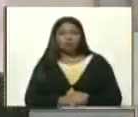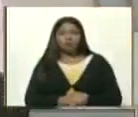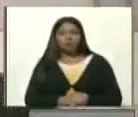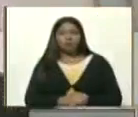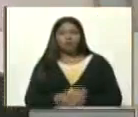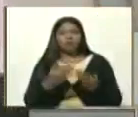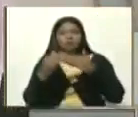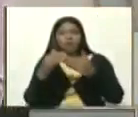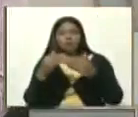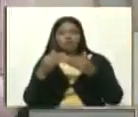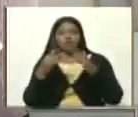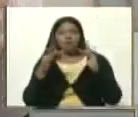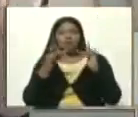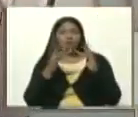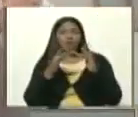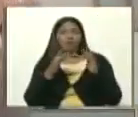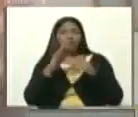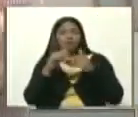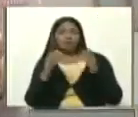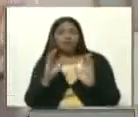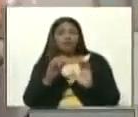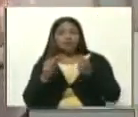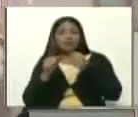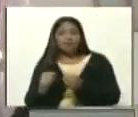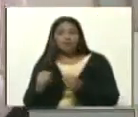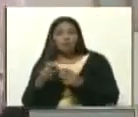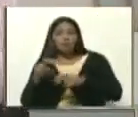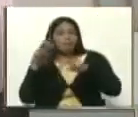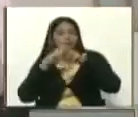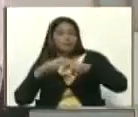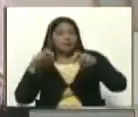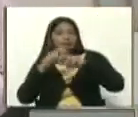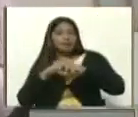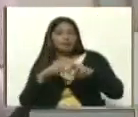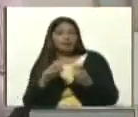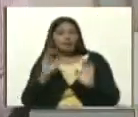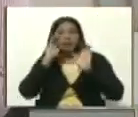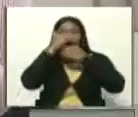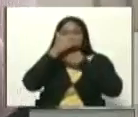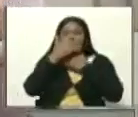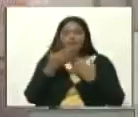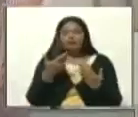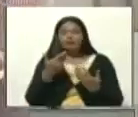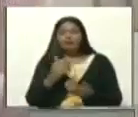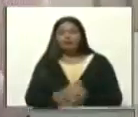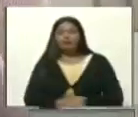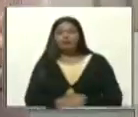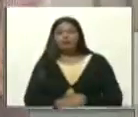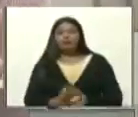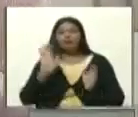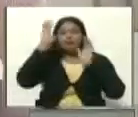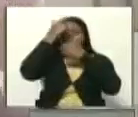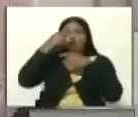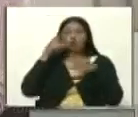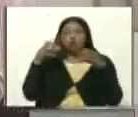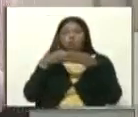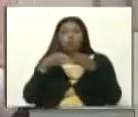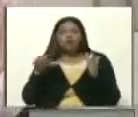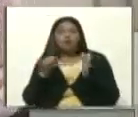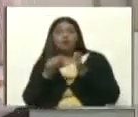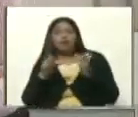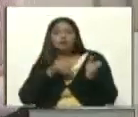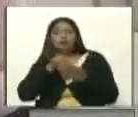nivel mediático era que estaba detenido por investigaciones terroristas donde había una tripulación iraní que